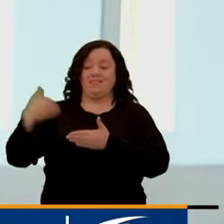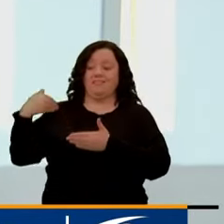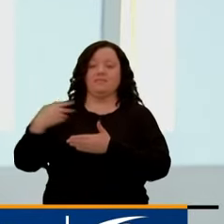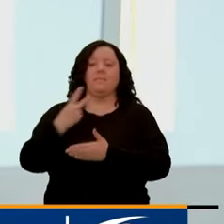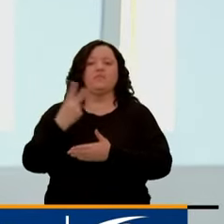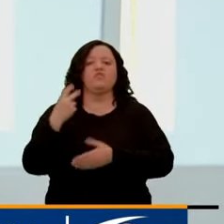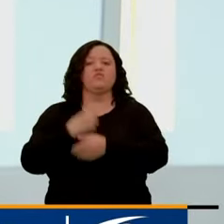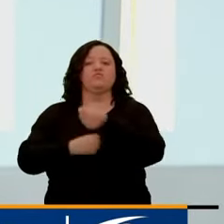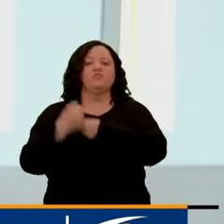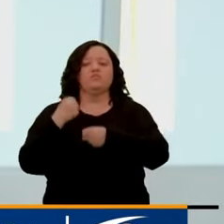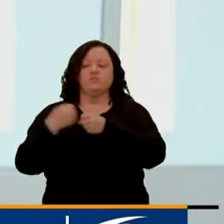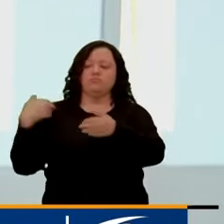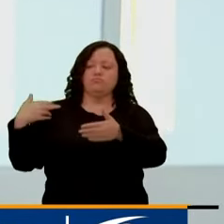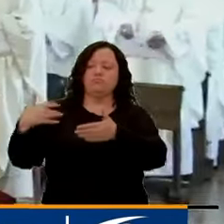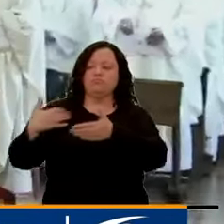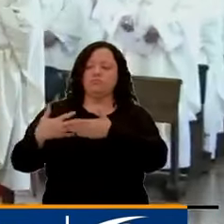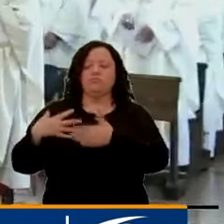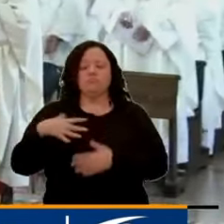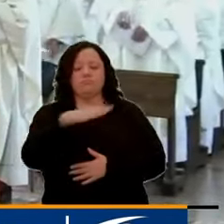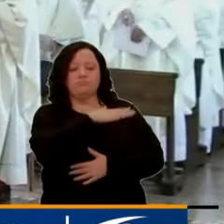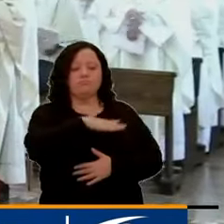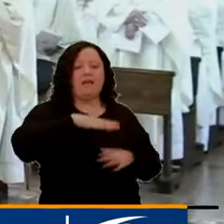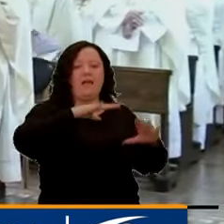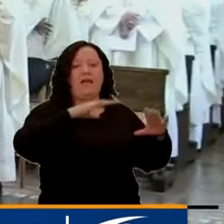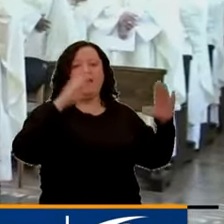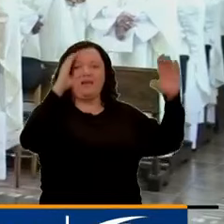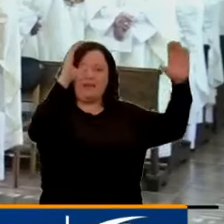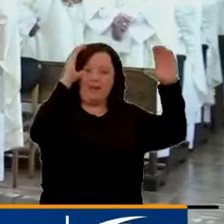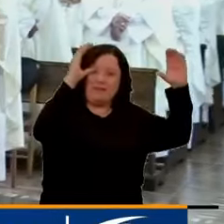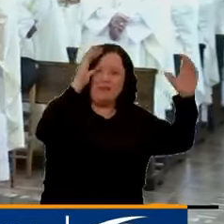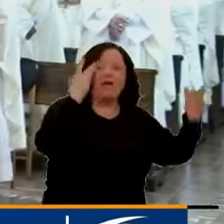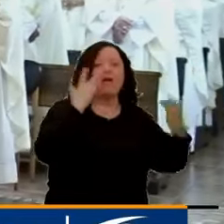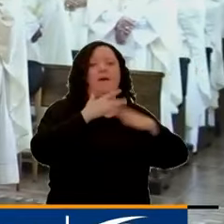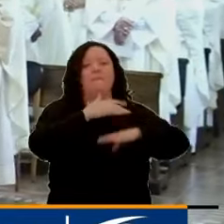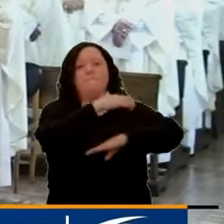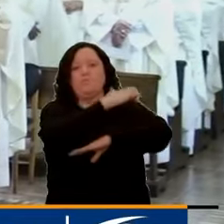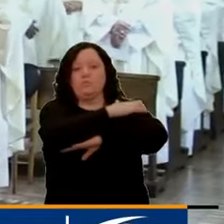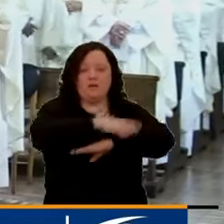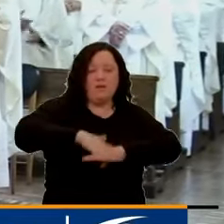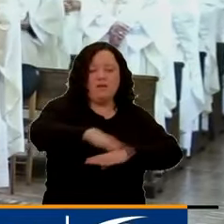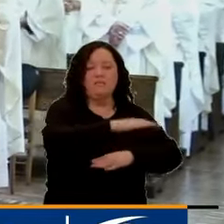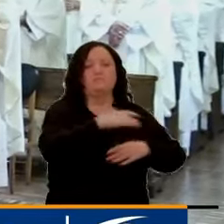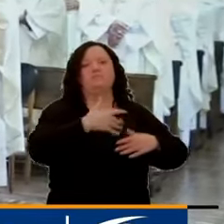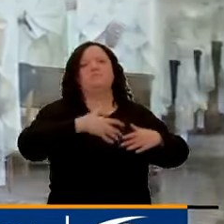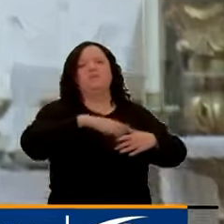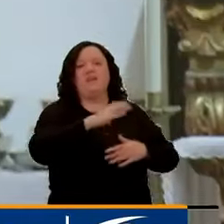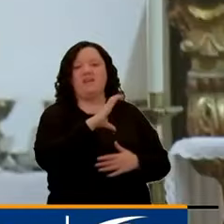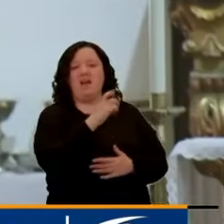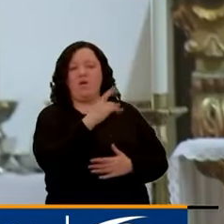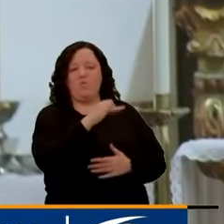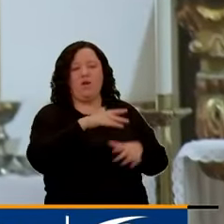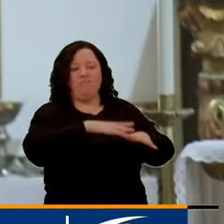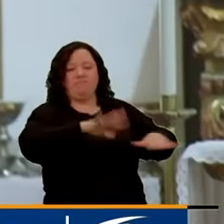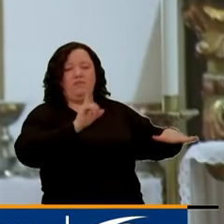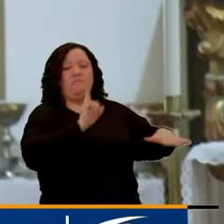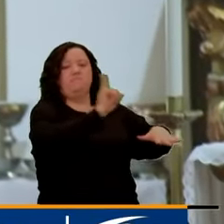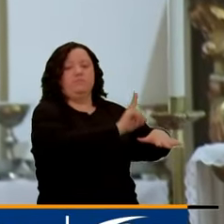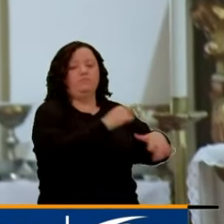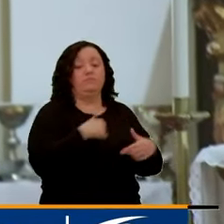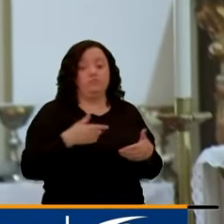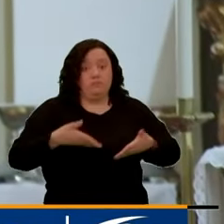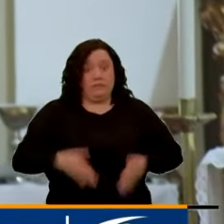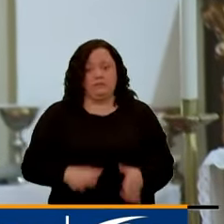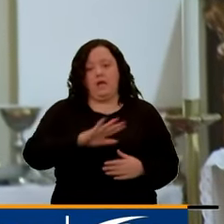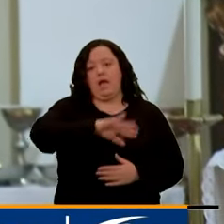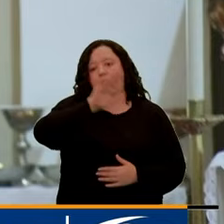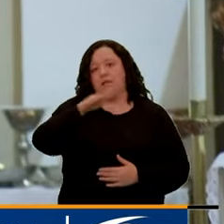las tierras del Caquetá y del Putumayo, en San Vicente del Caguán y todo ese territorio. Y soy antioqueño de origen,